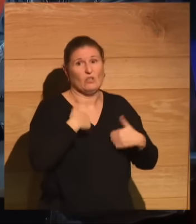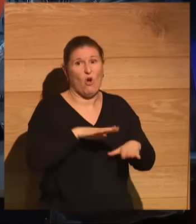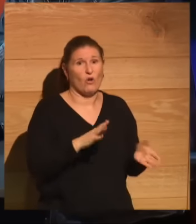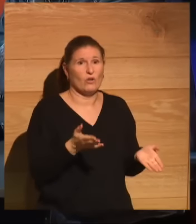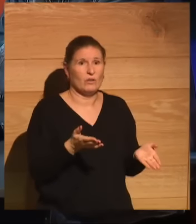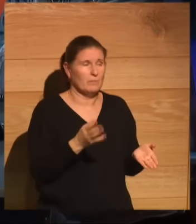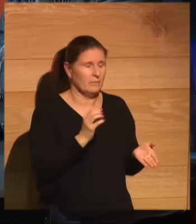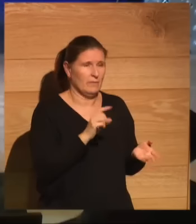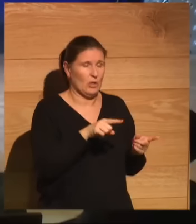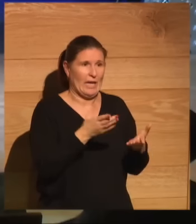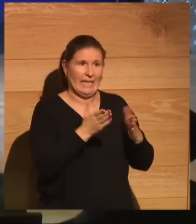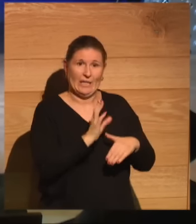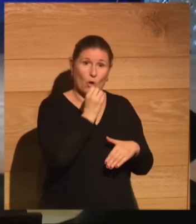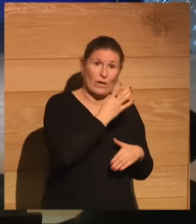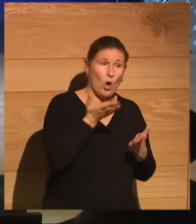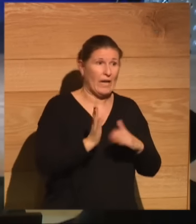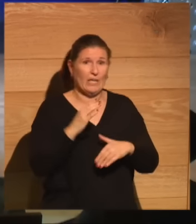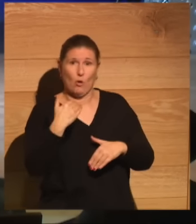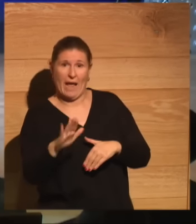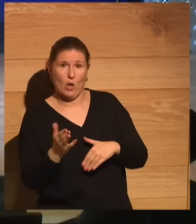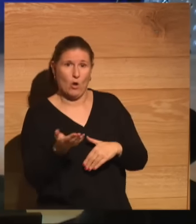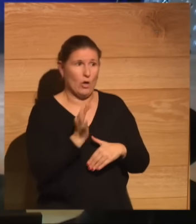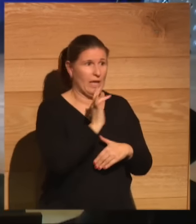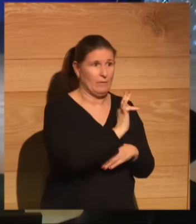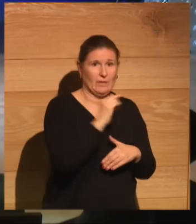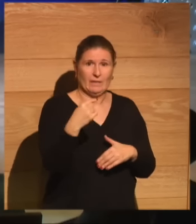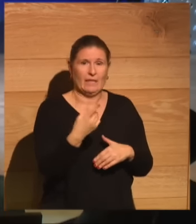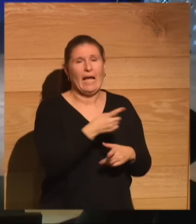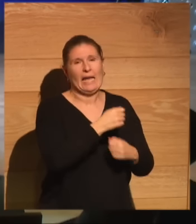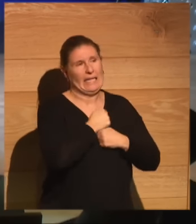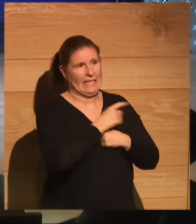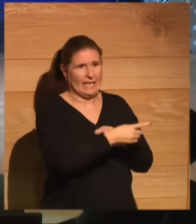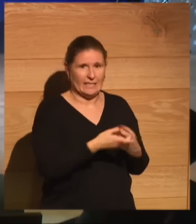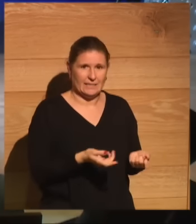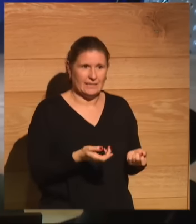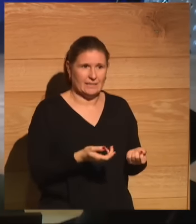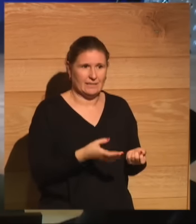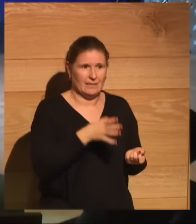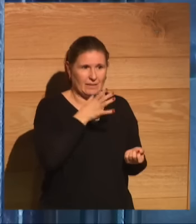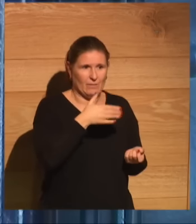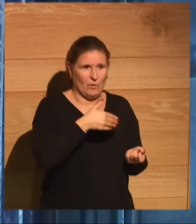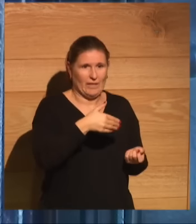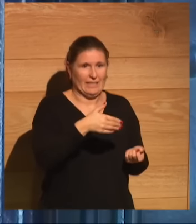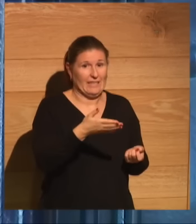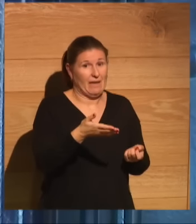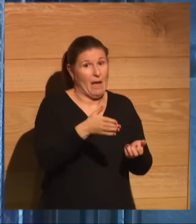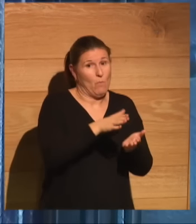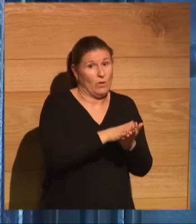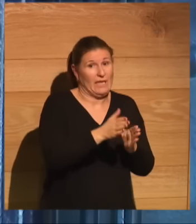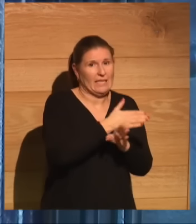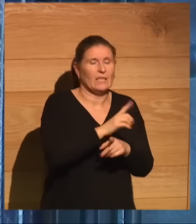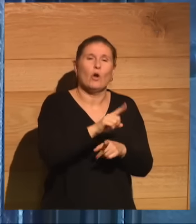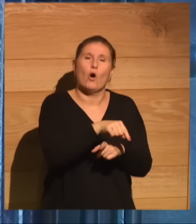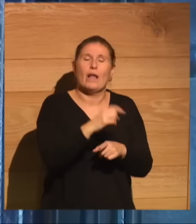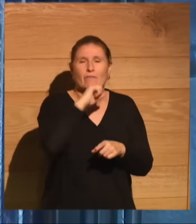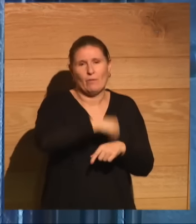malo? El bueno. Lo curioso... Al que quieres. Al que quieres porque no, se va a morir. Claro. El favorito, el que quiero es el otro.